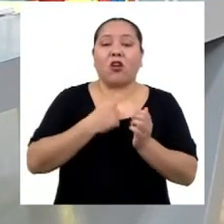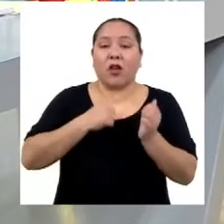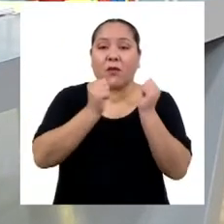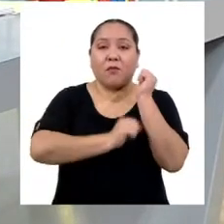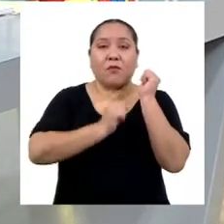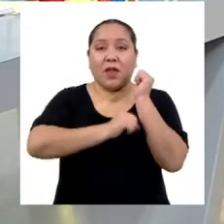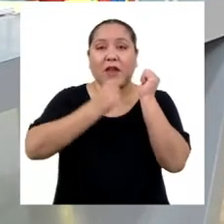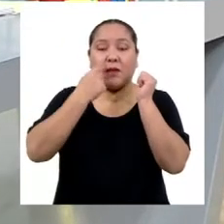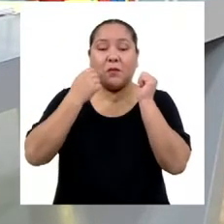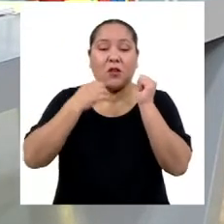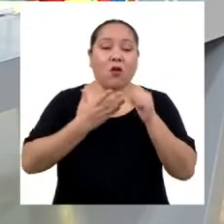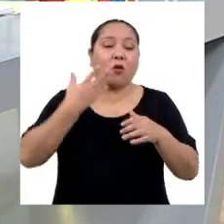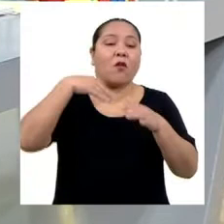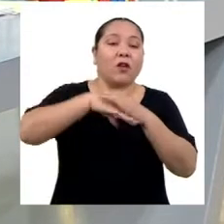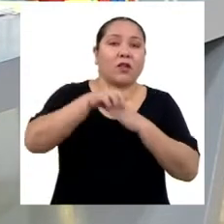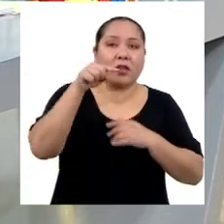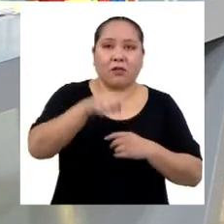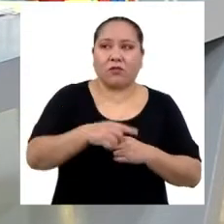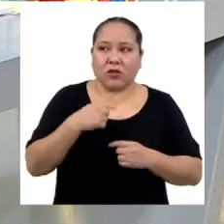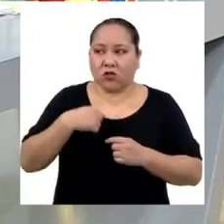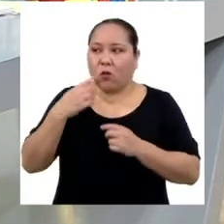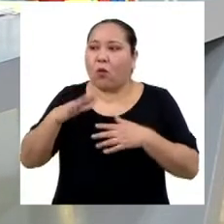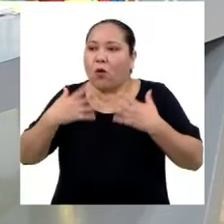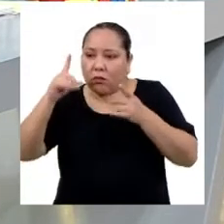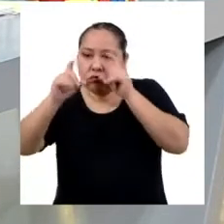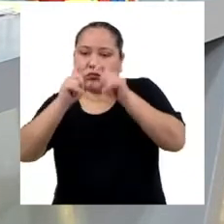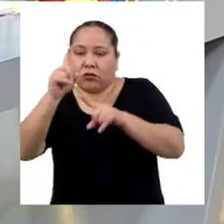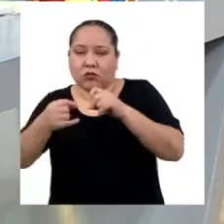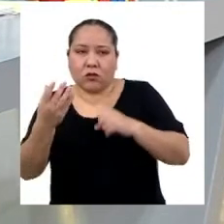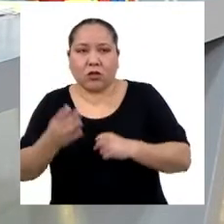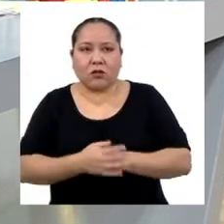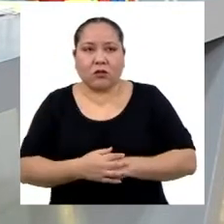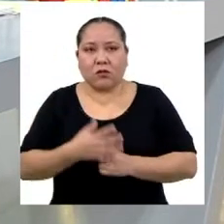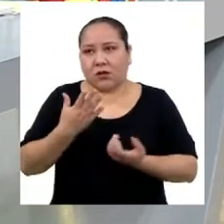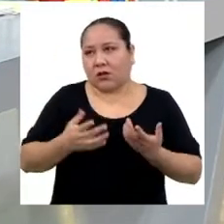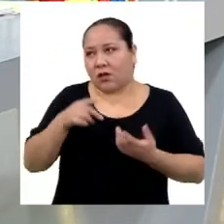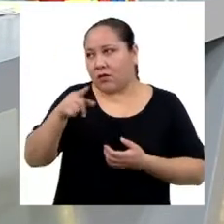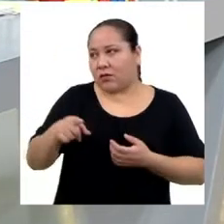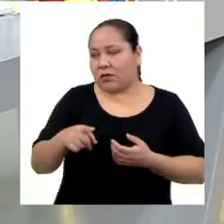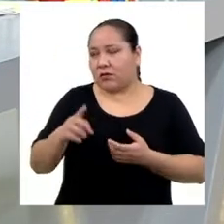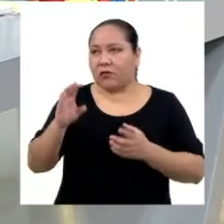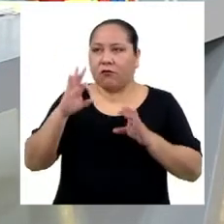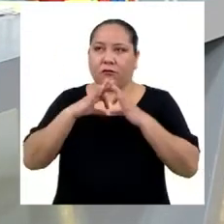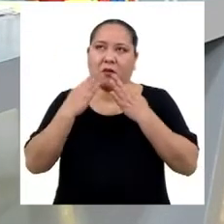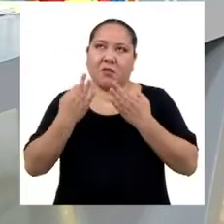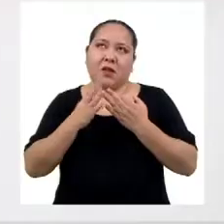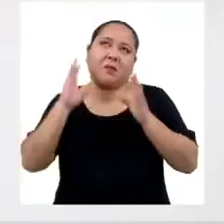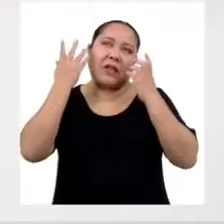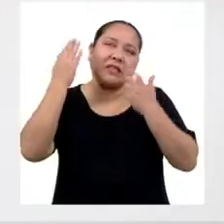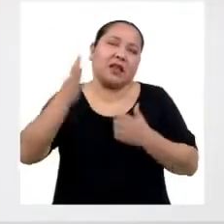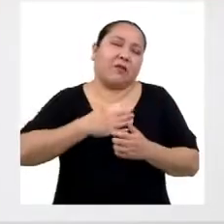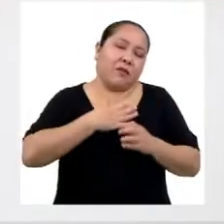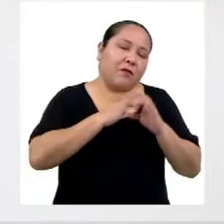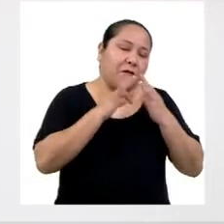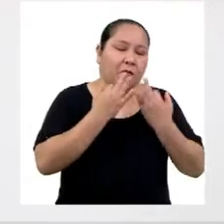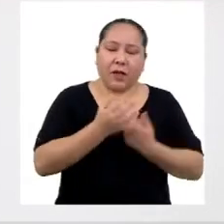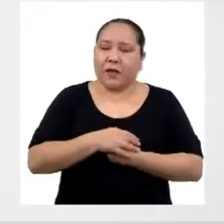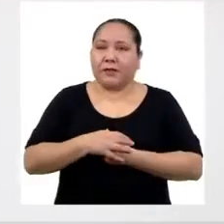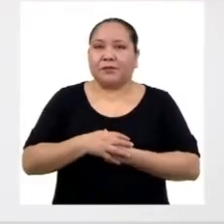una muestra que se encuentra a mi alcance y porque deben tener cosas en común con mi familia.